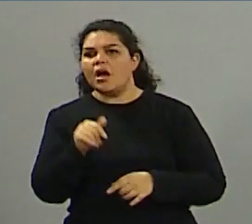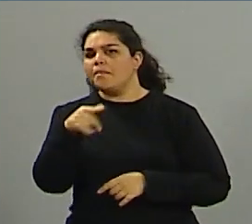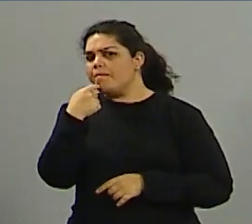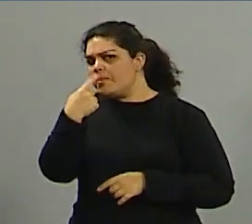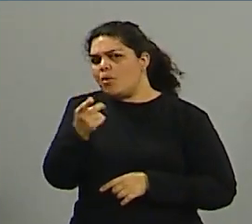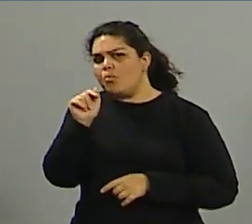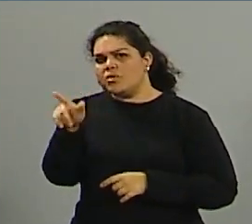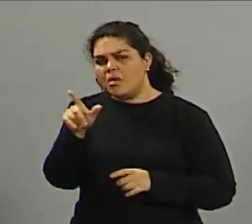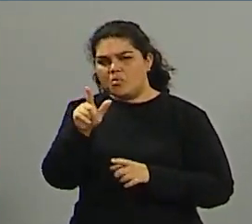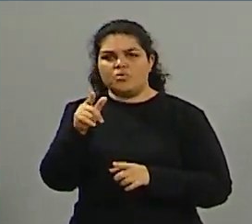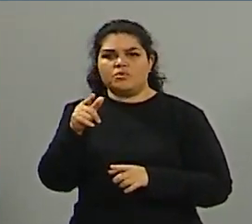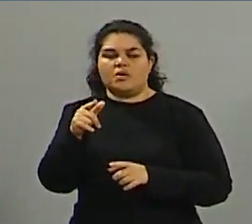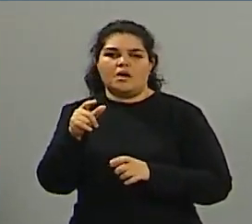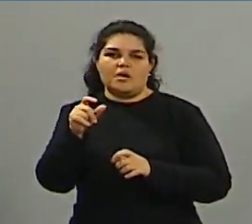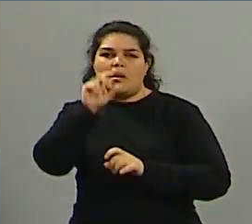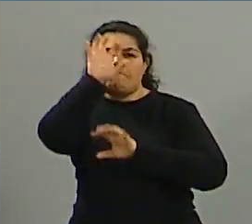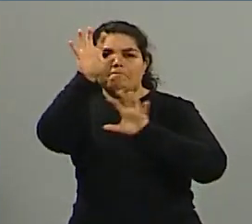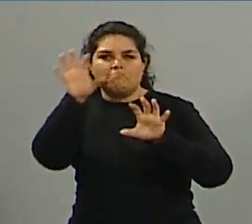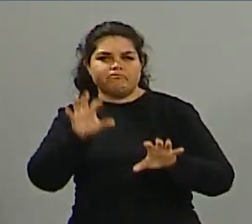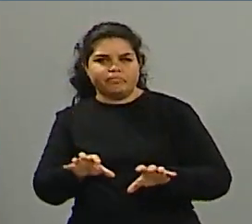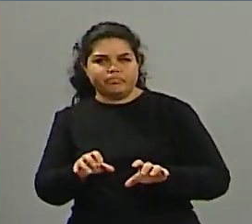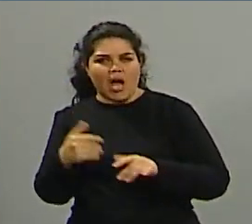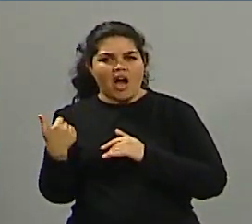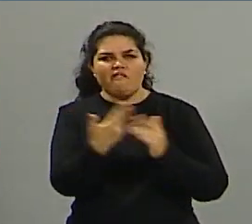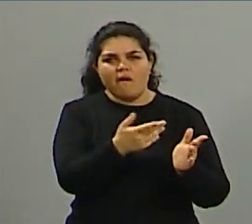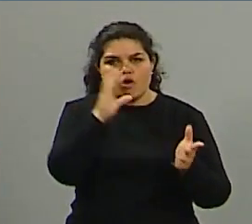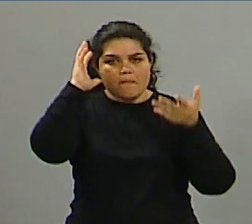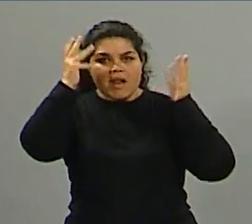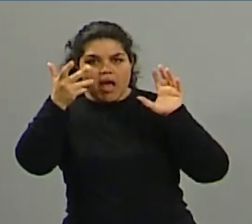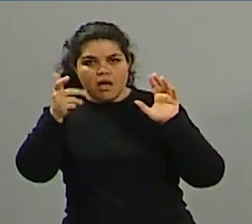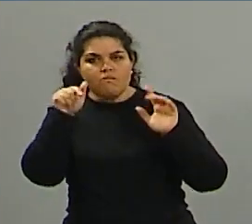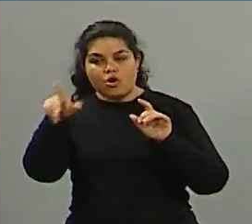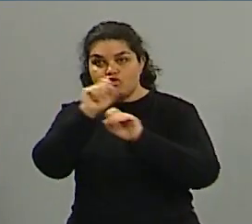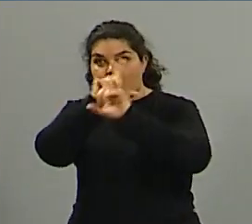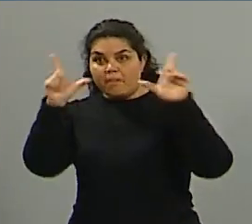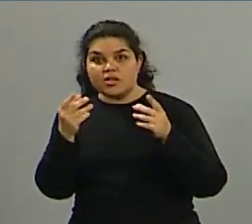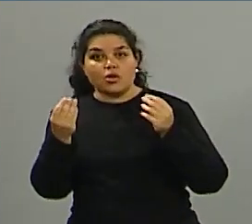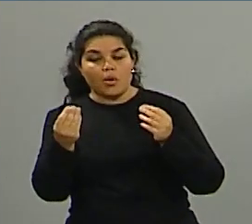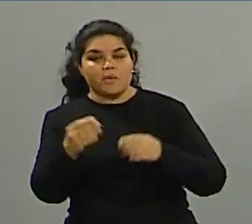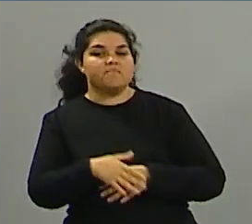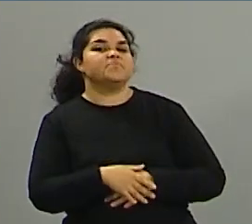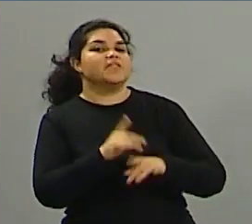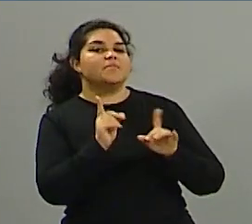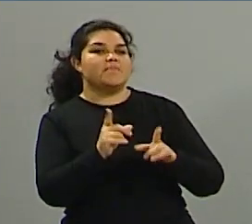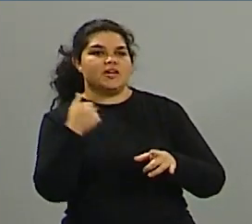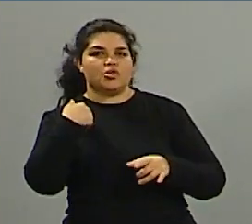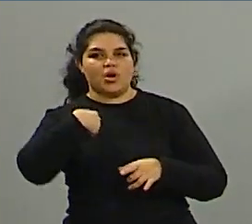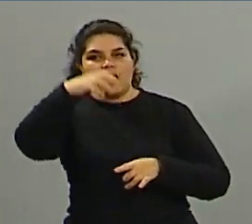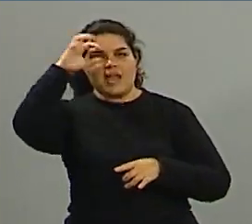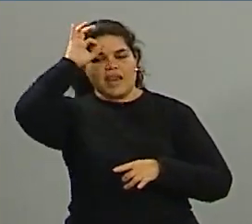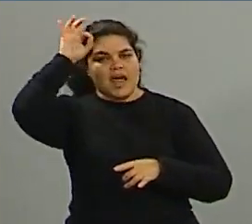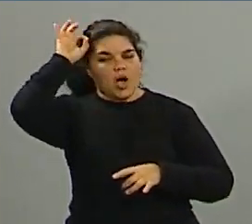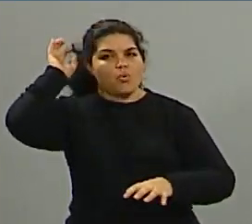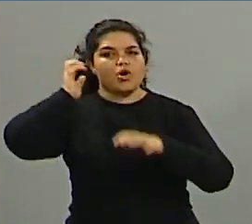resultado. Bien, no, mira, yo aparte de lo que dijiste que soy neuropsicoeducadora o coach ontológico, soy docente